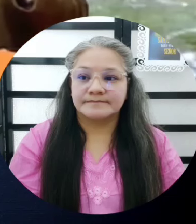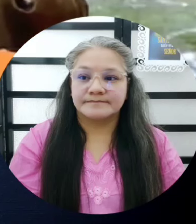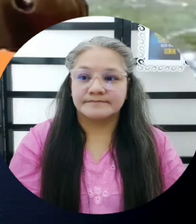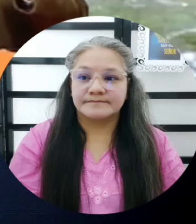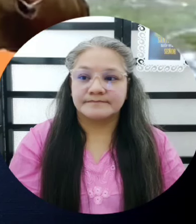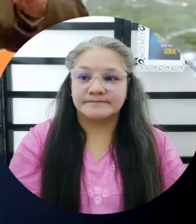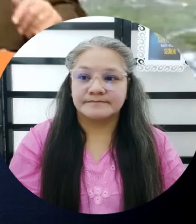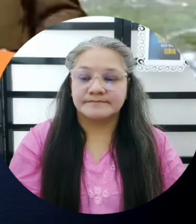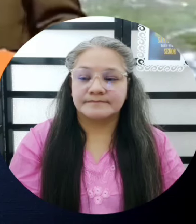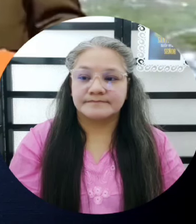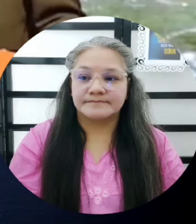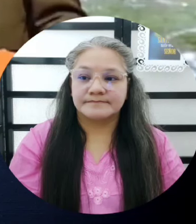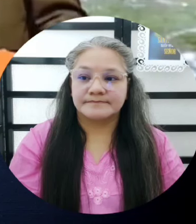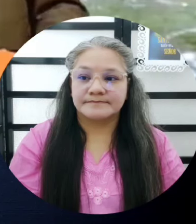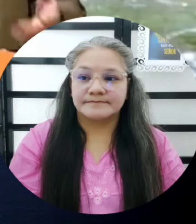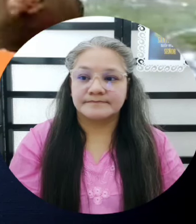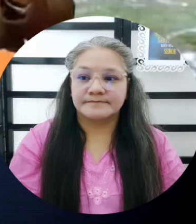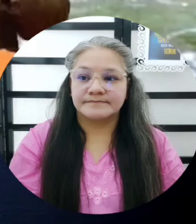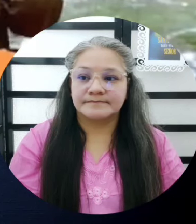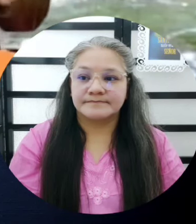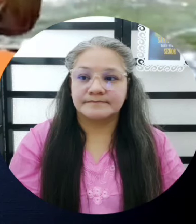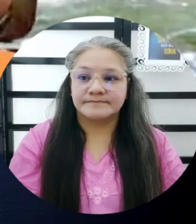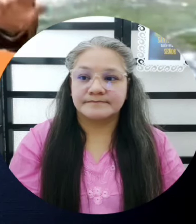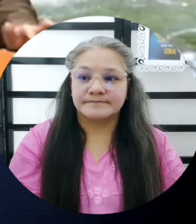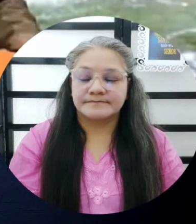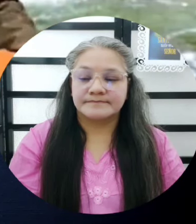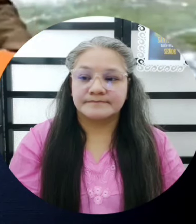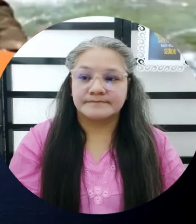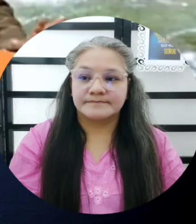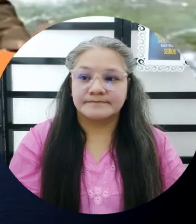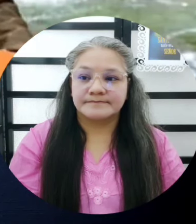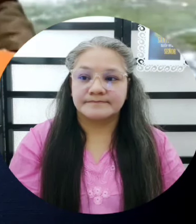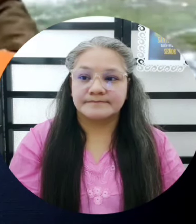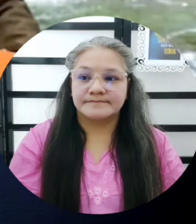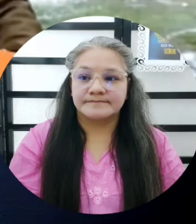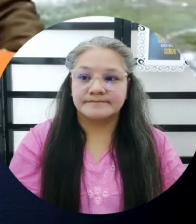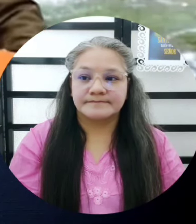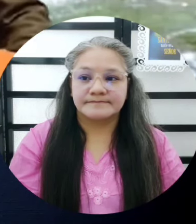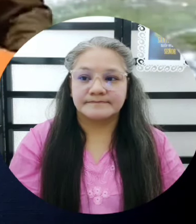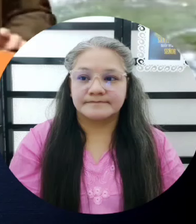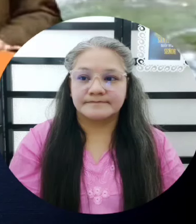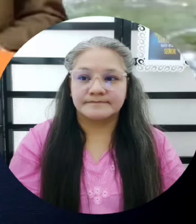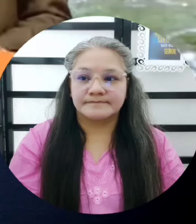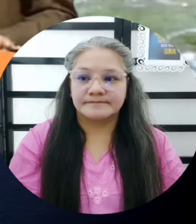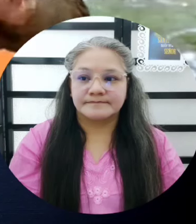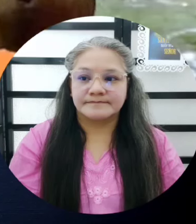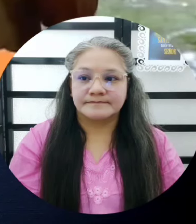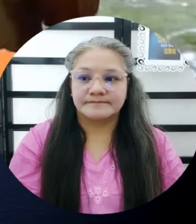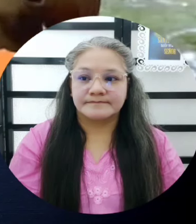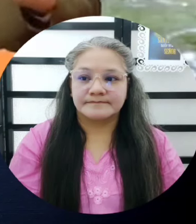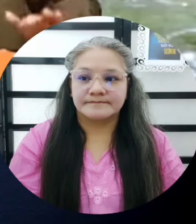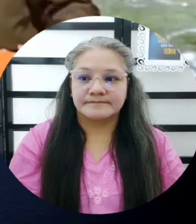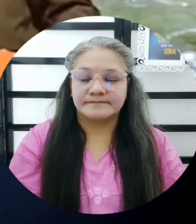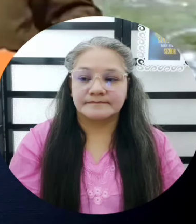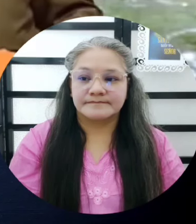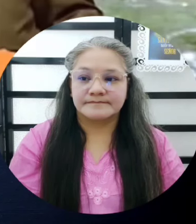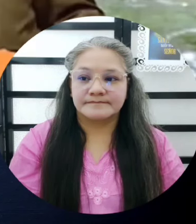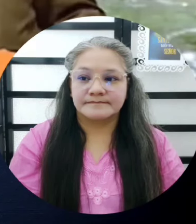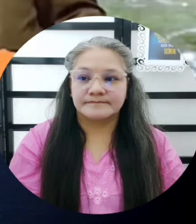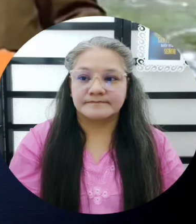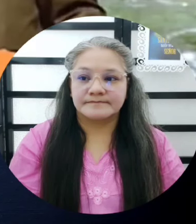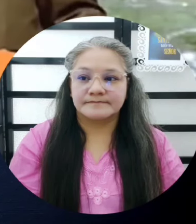camino está abierto ya, así que tengo oportunidad de estar con ella también ya sexualmente, porque no es